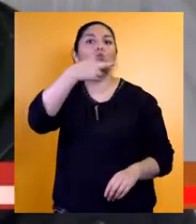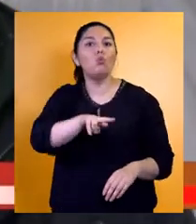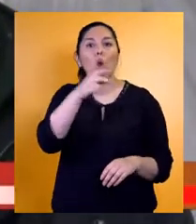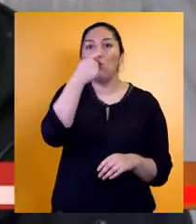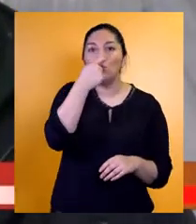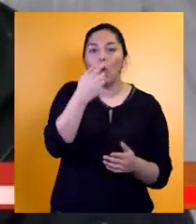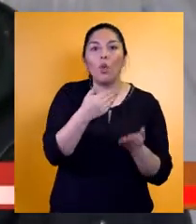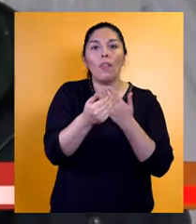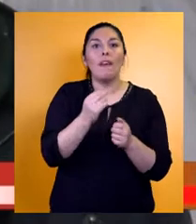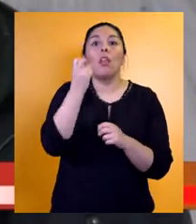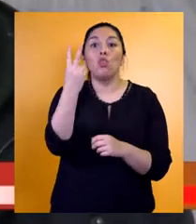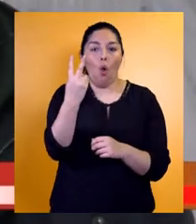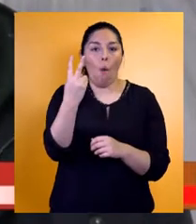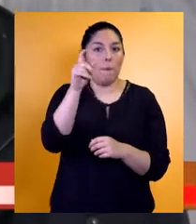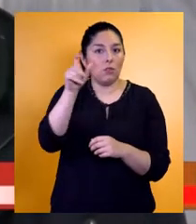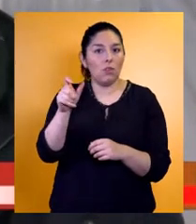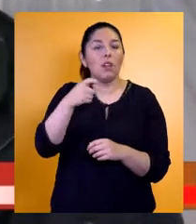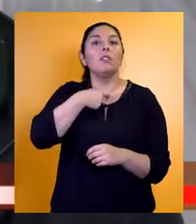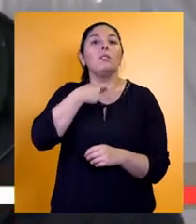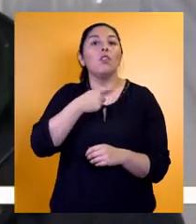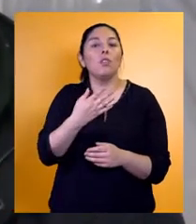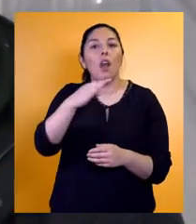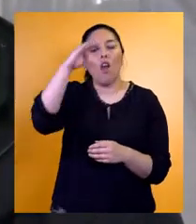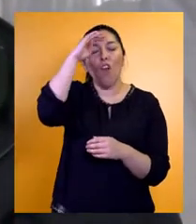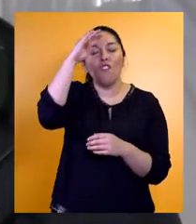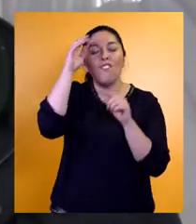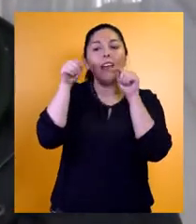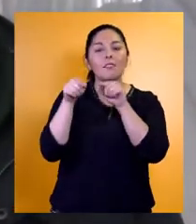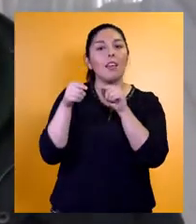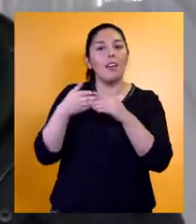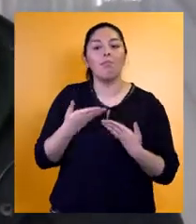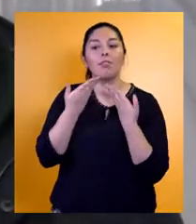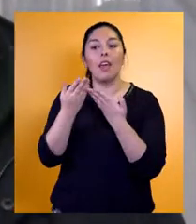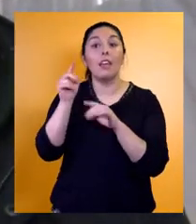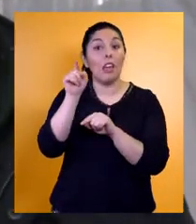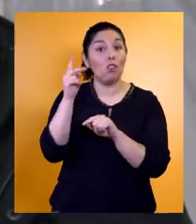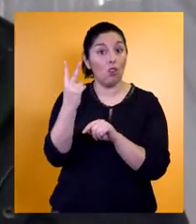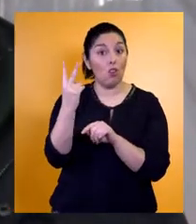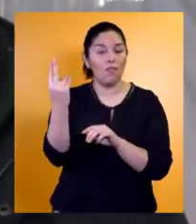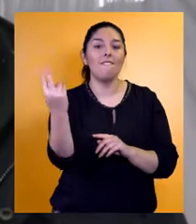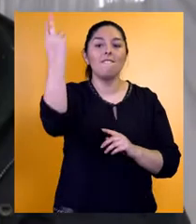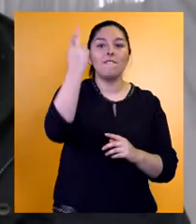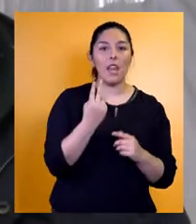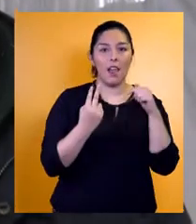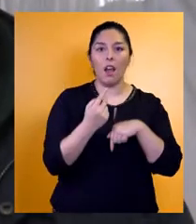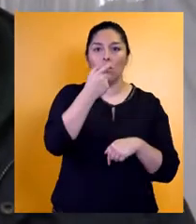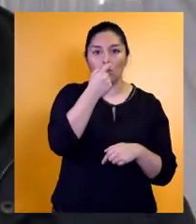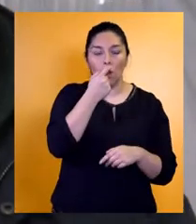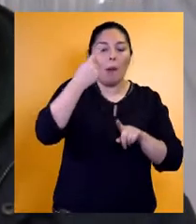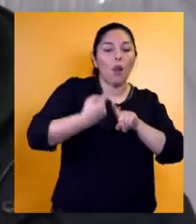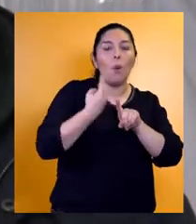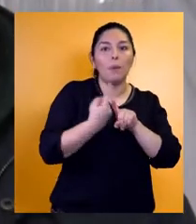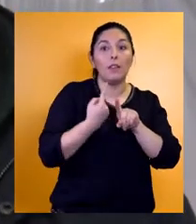dos emisarios de su confianza a hablar con nosotros, a dialogar con nosotros en primer lugar. Segundo, trae